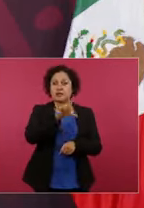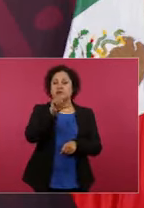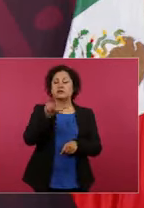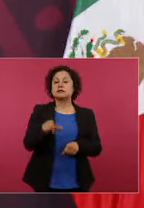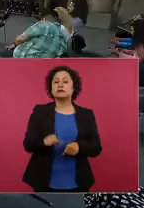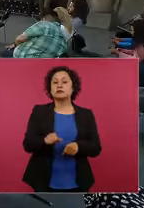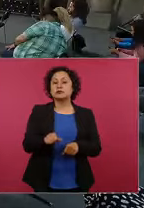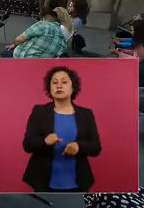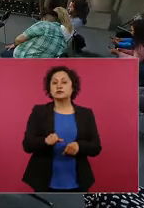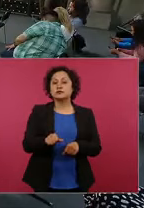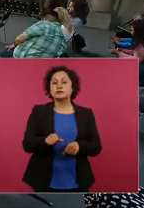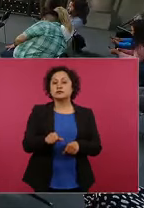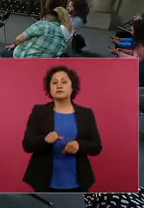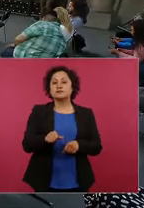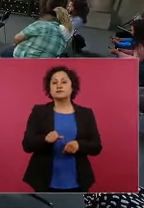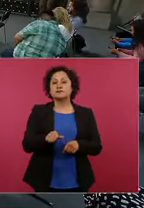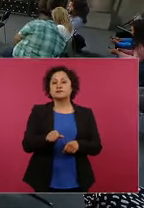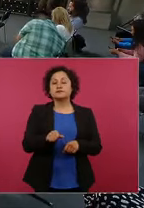¿sí?,